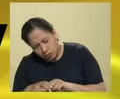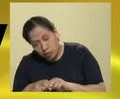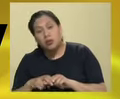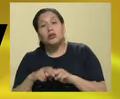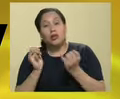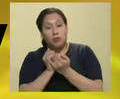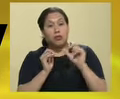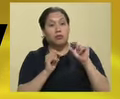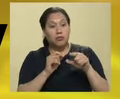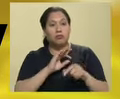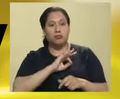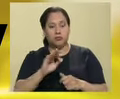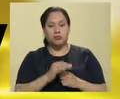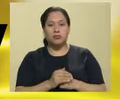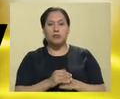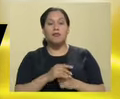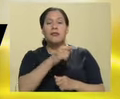Puede tener